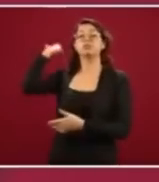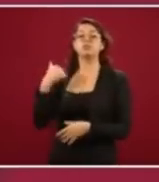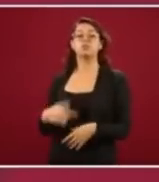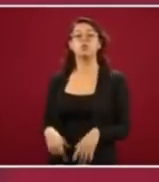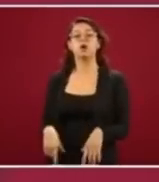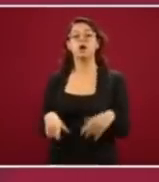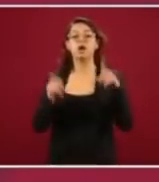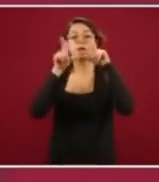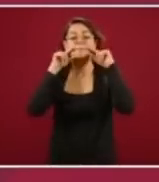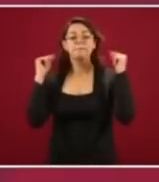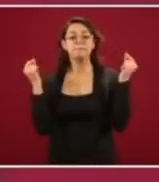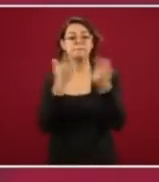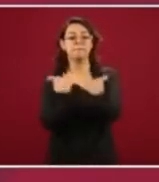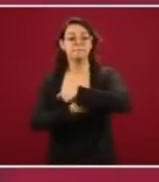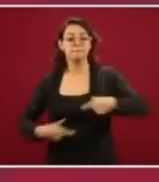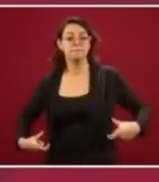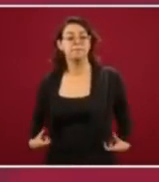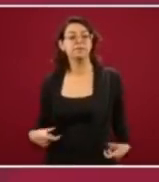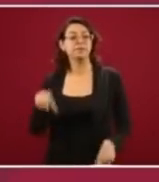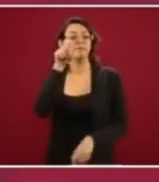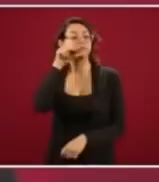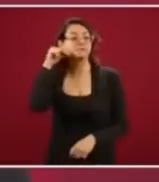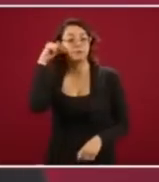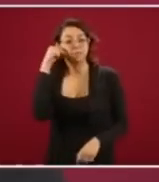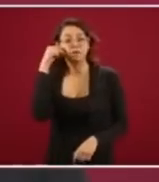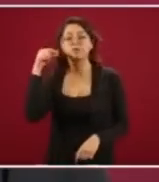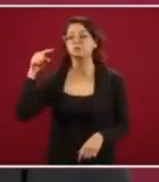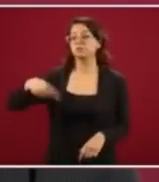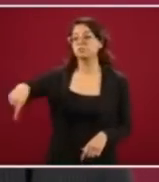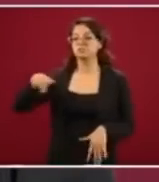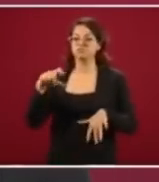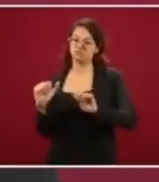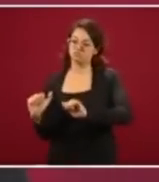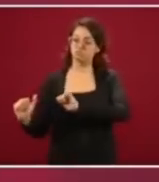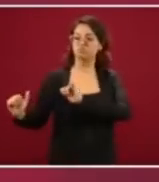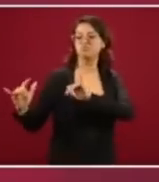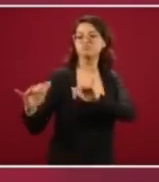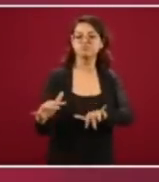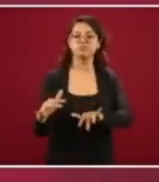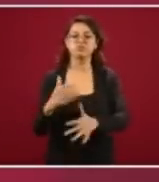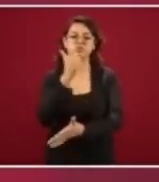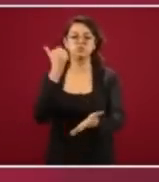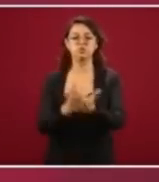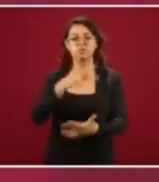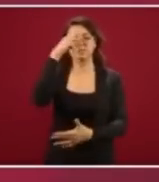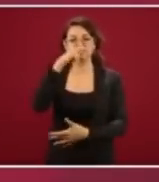la Ciudad de México, no se hubiese promulgado la ley agraria